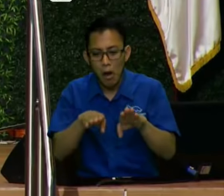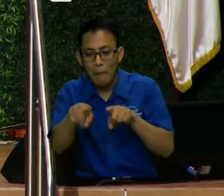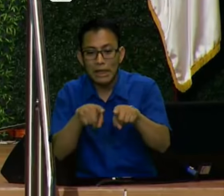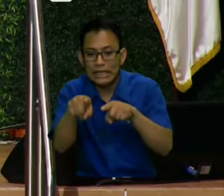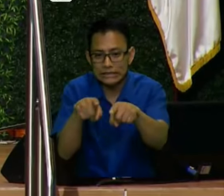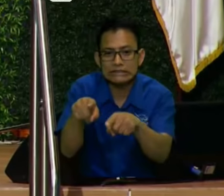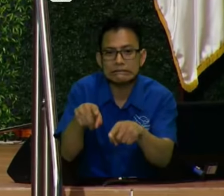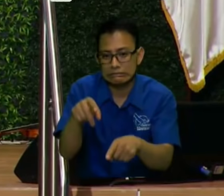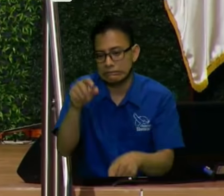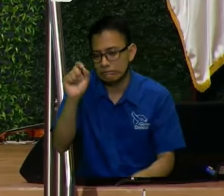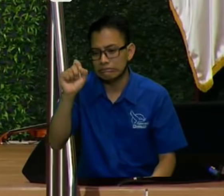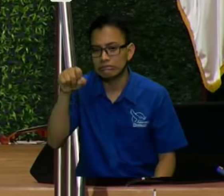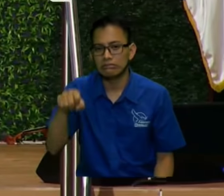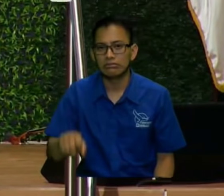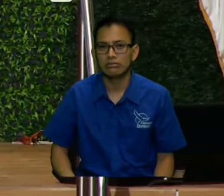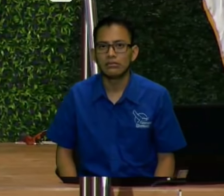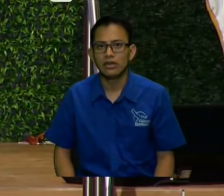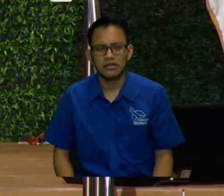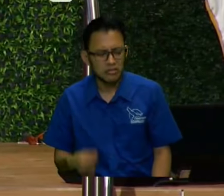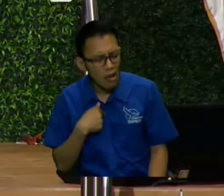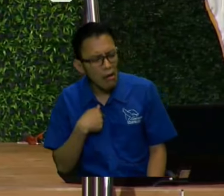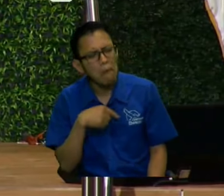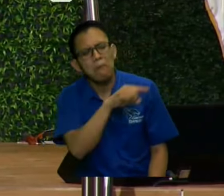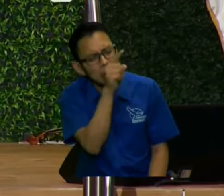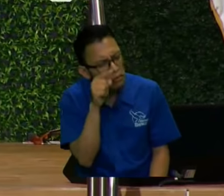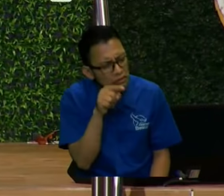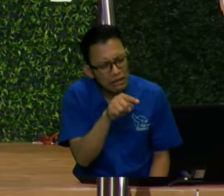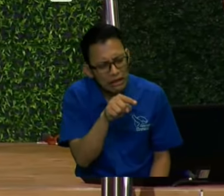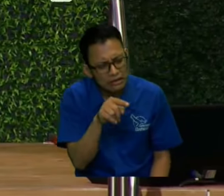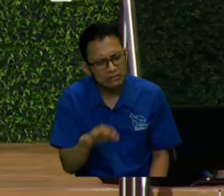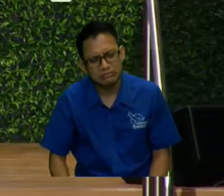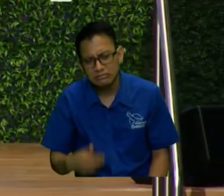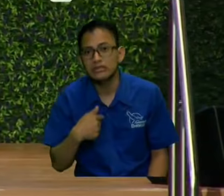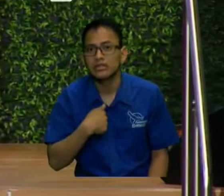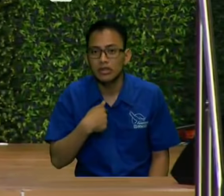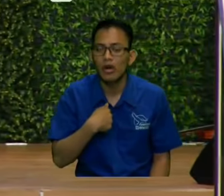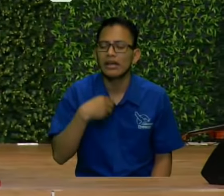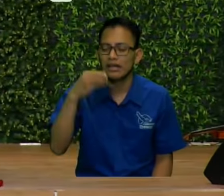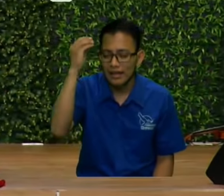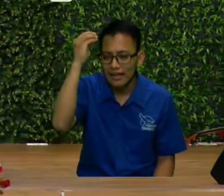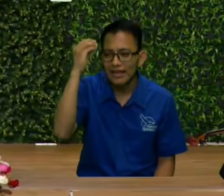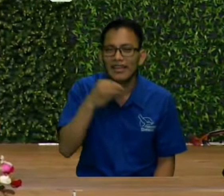Y entonces, platicando, yo preguntándole, porque yo quería saber, para correr.